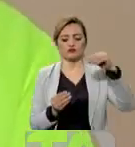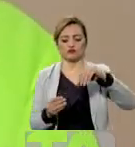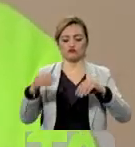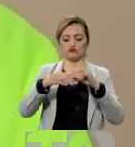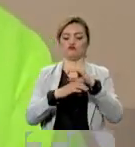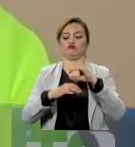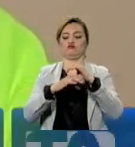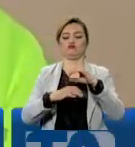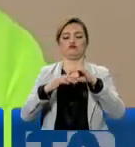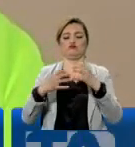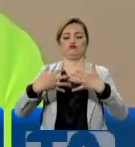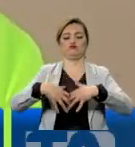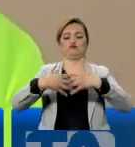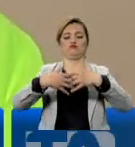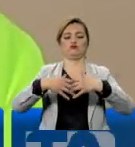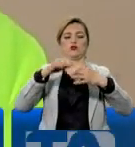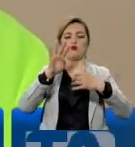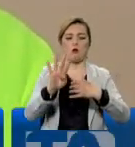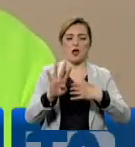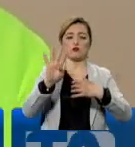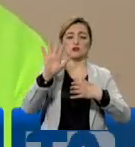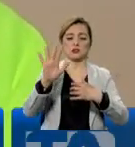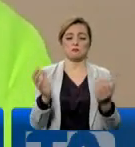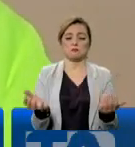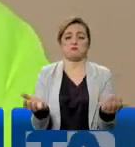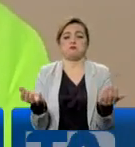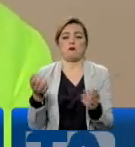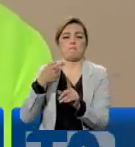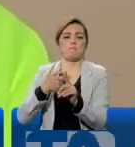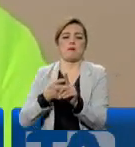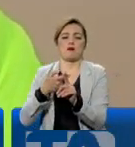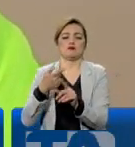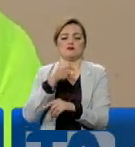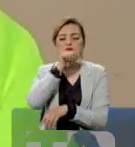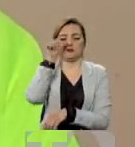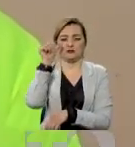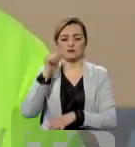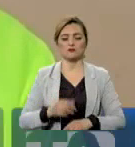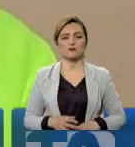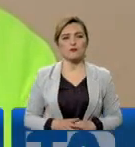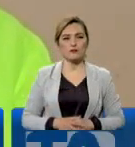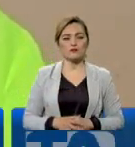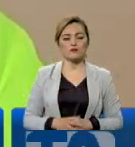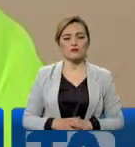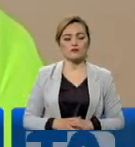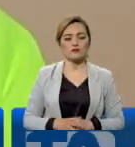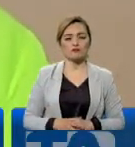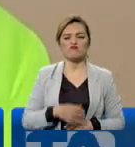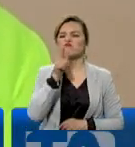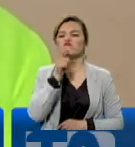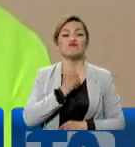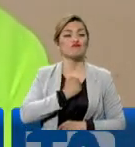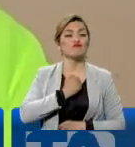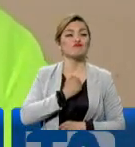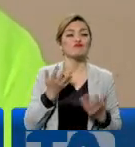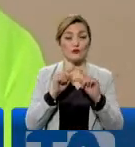permitía sacar unas 4 a 5 toneladas al mes. Se presume que esto pertenecería